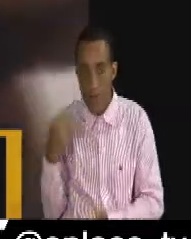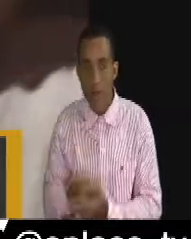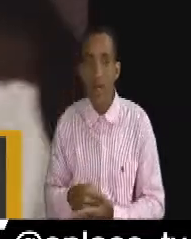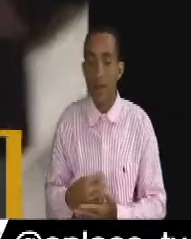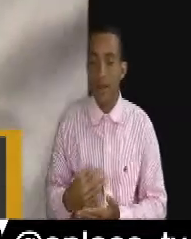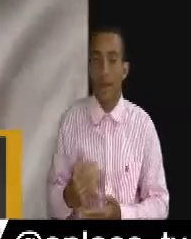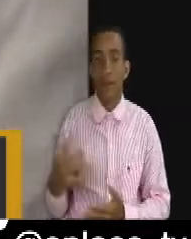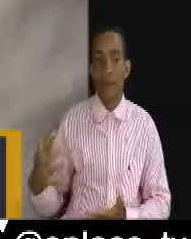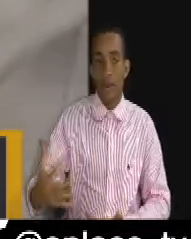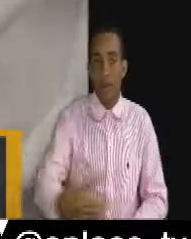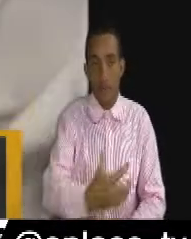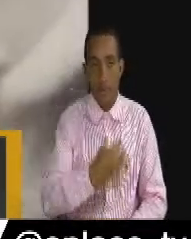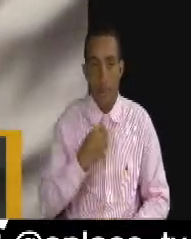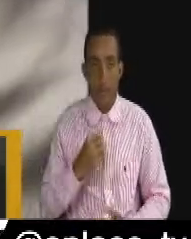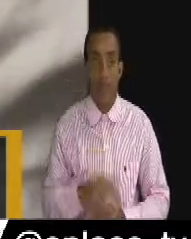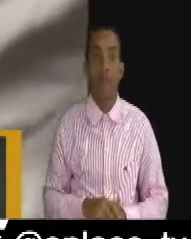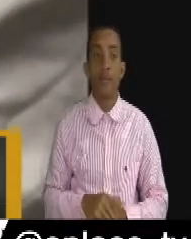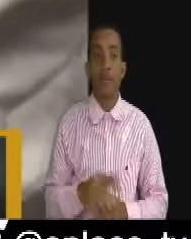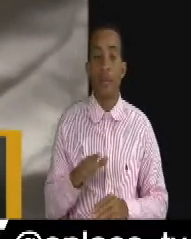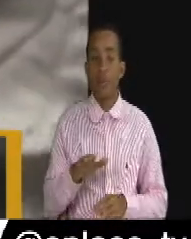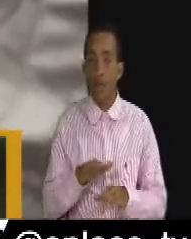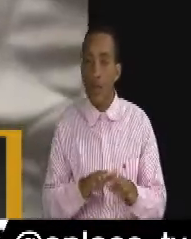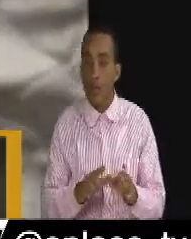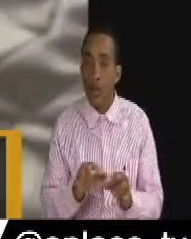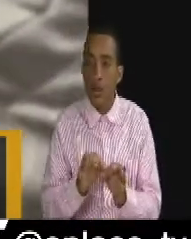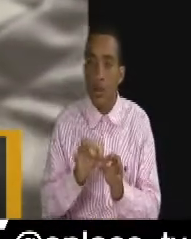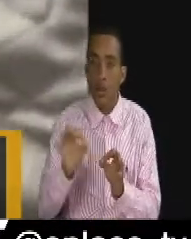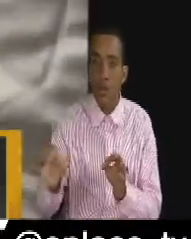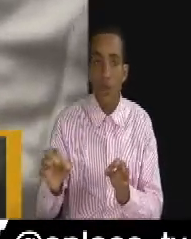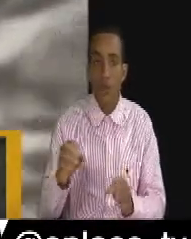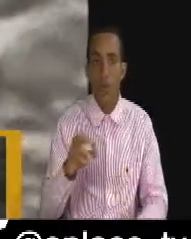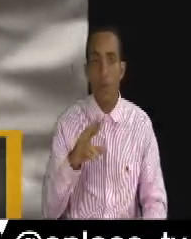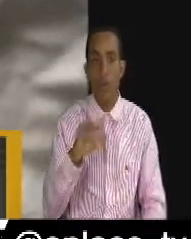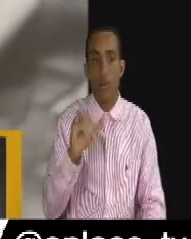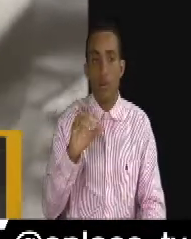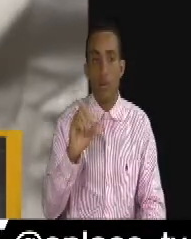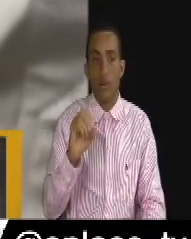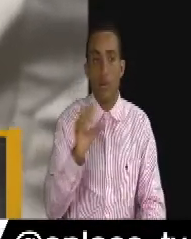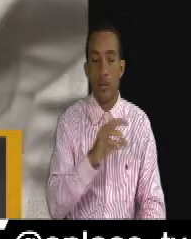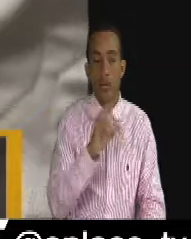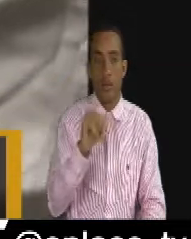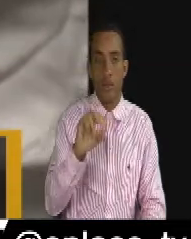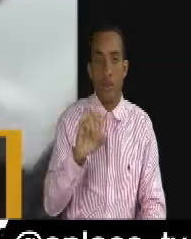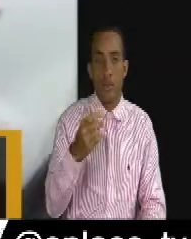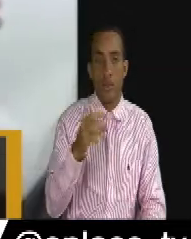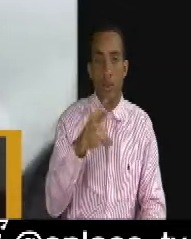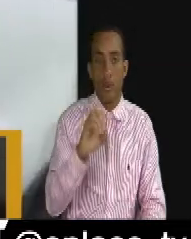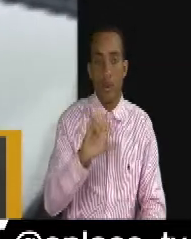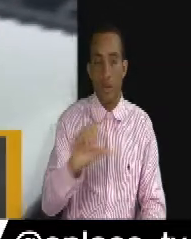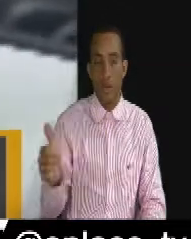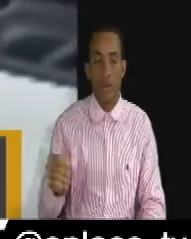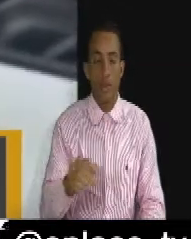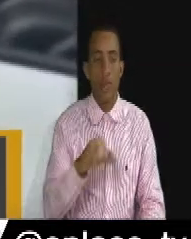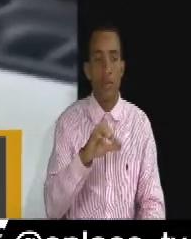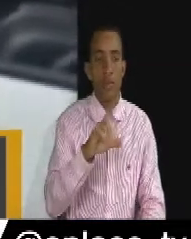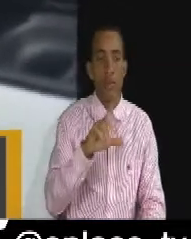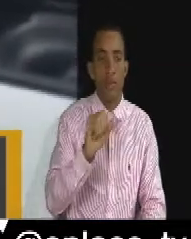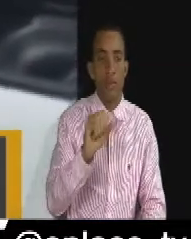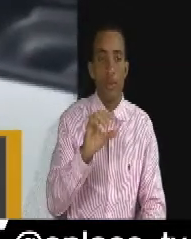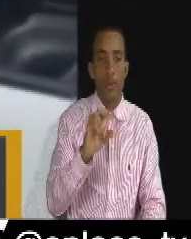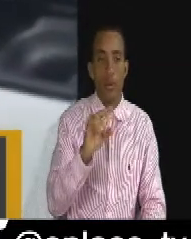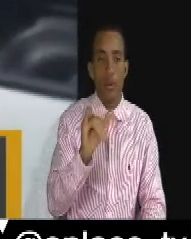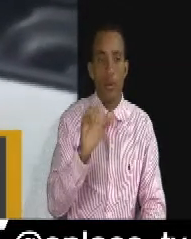de alias Uriel era el casco urbano de los municipios de Río Negro, El Playón, Suratá y municipios también como Sabana de Torres. Los detalles de